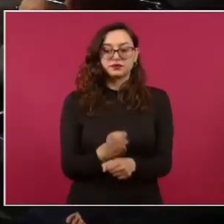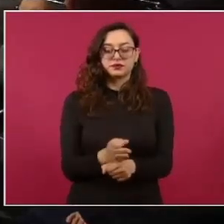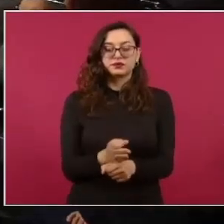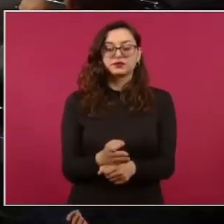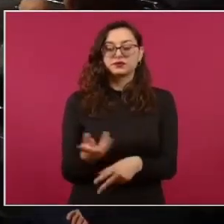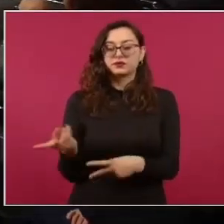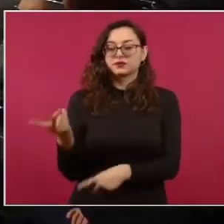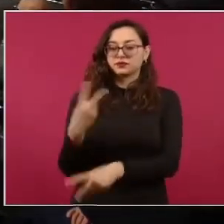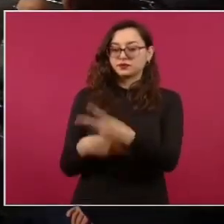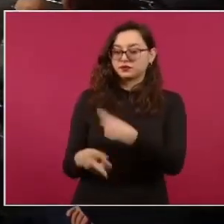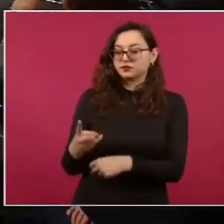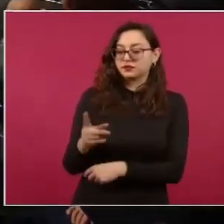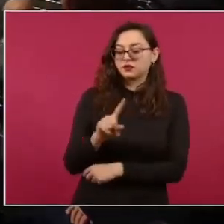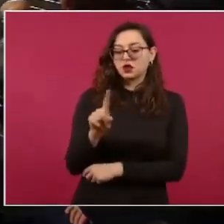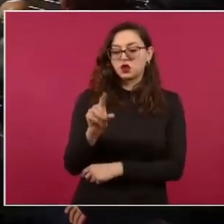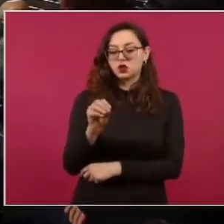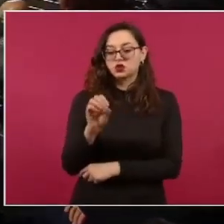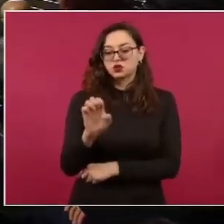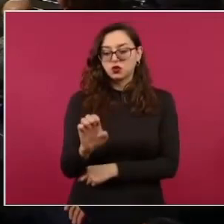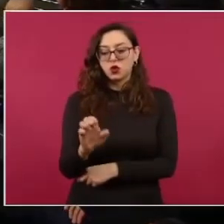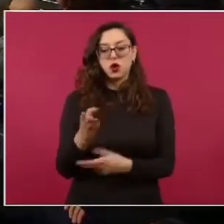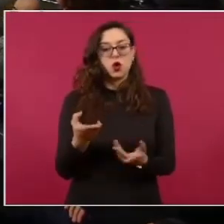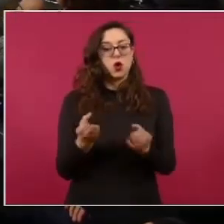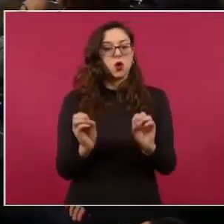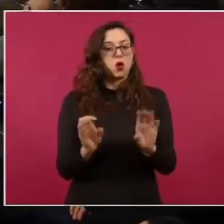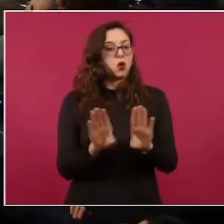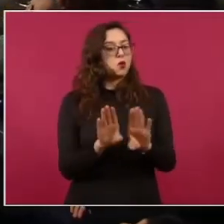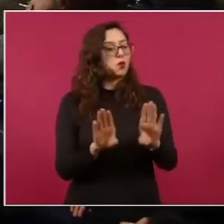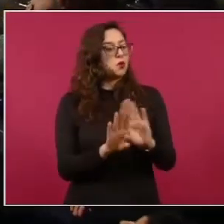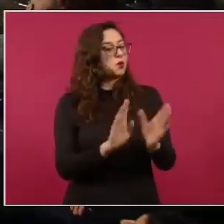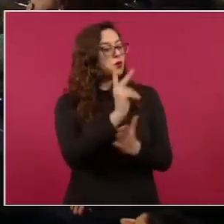a Zoé, o ¿cuál es el programa?